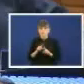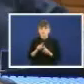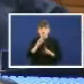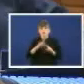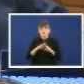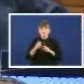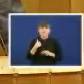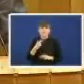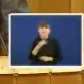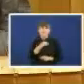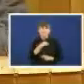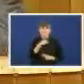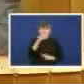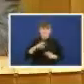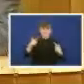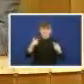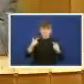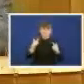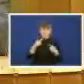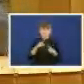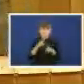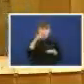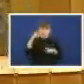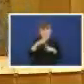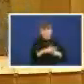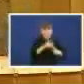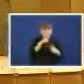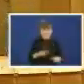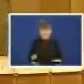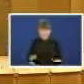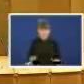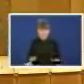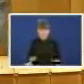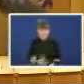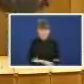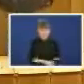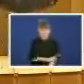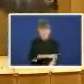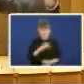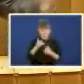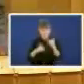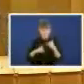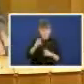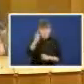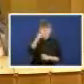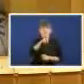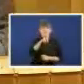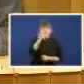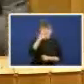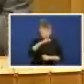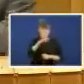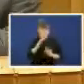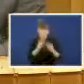inmersión lingüística e nos contarán nel como ten un amigo estudiando nunha carísima escola privada de nome inglés